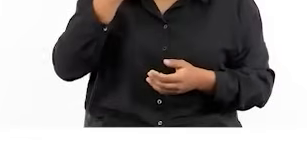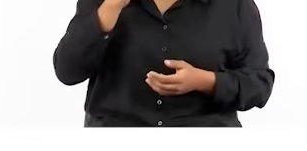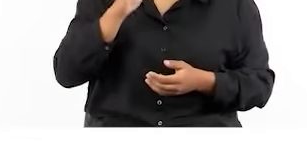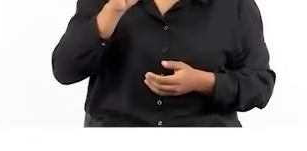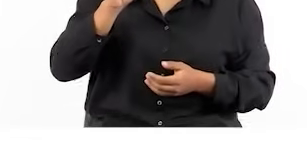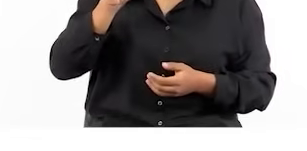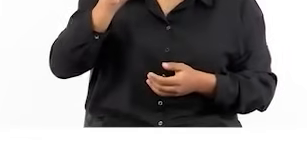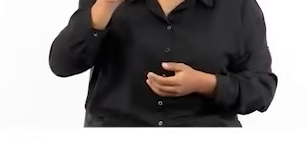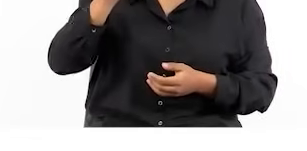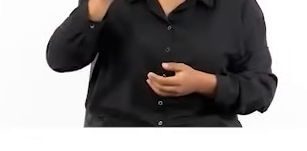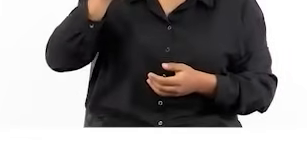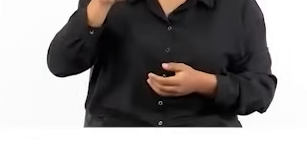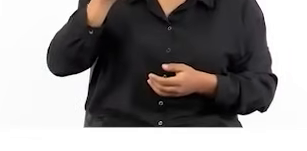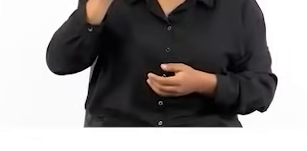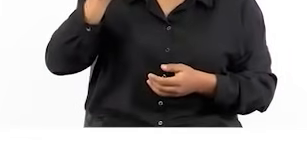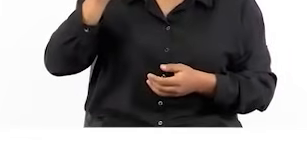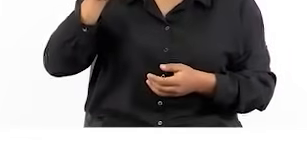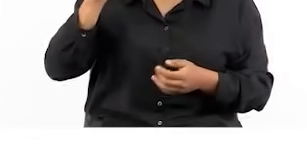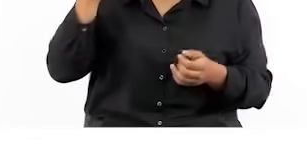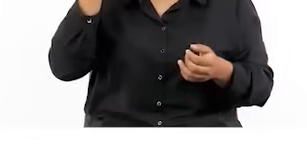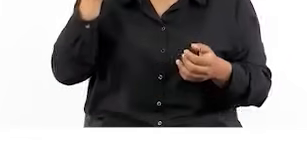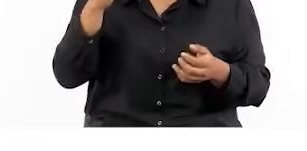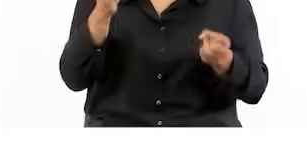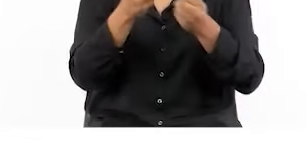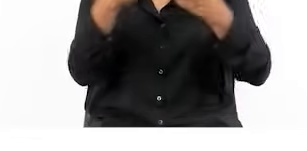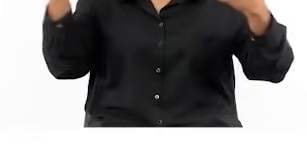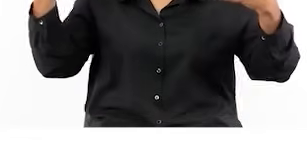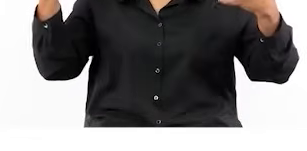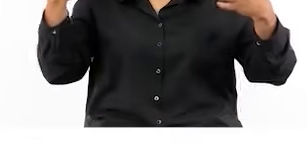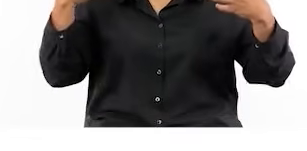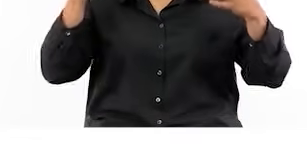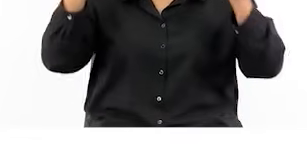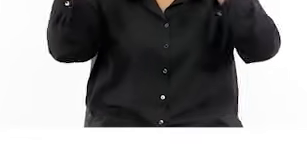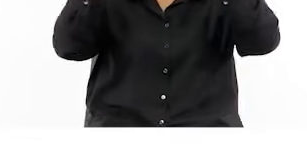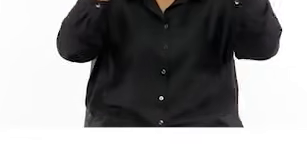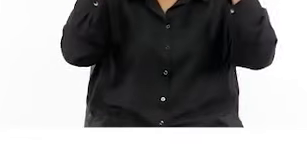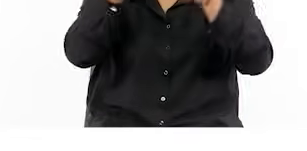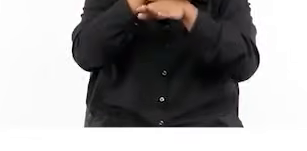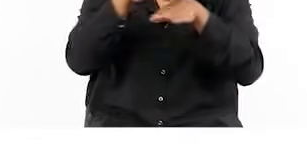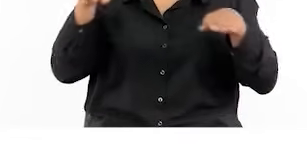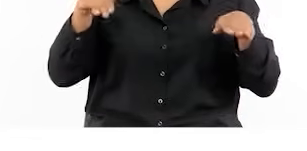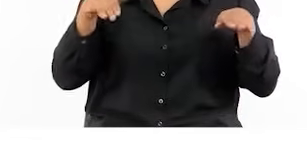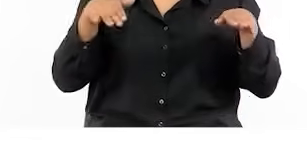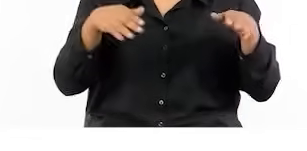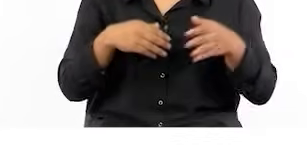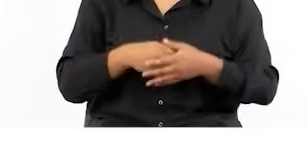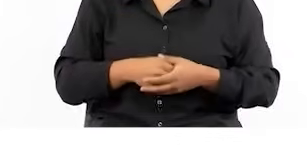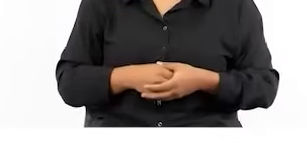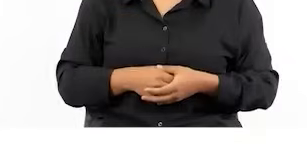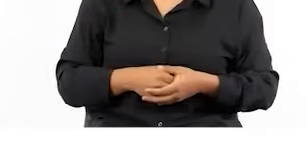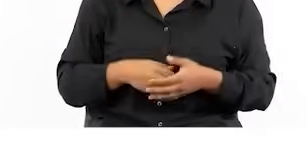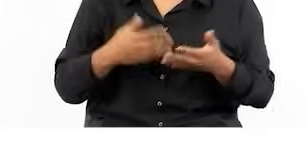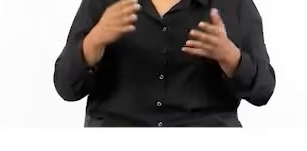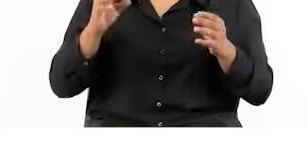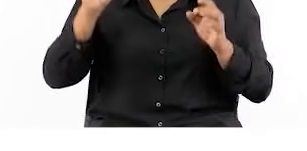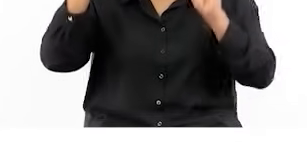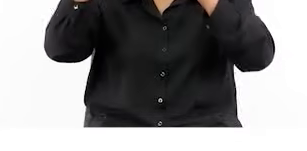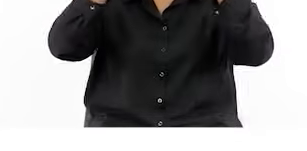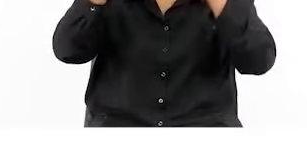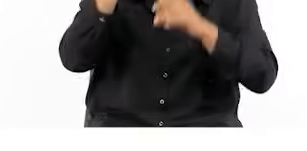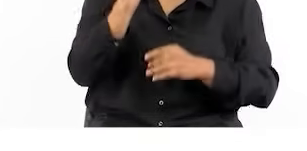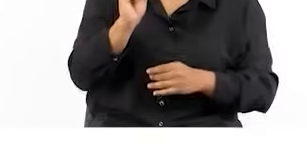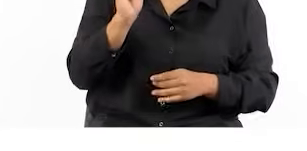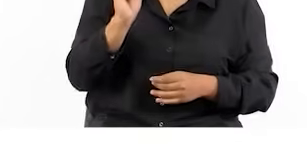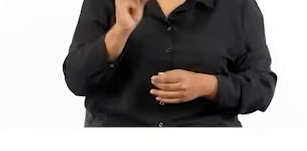en supernovas y van a dejar tras de sí un agujero negro, cuerpos celestes muy interesantes